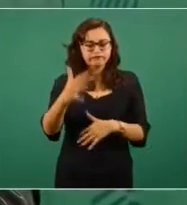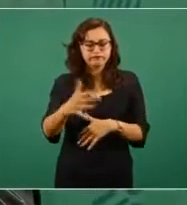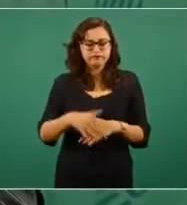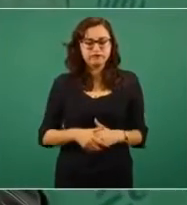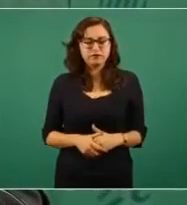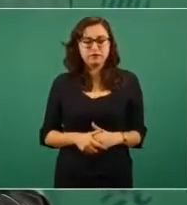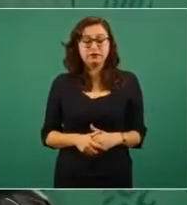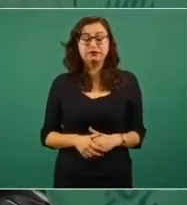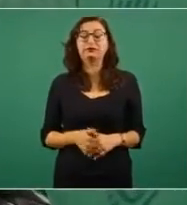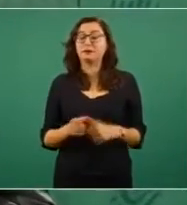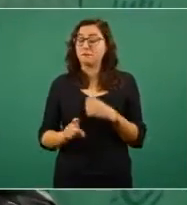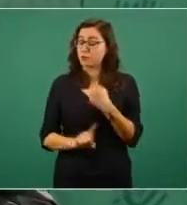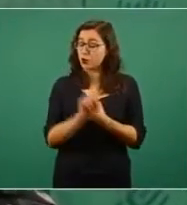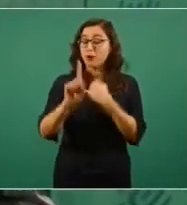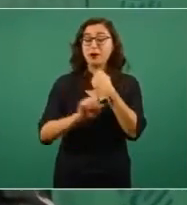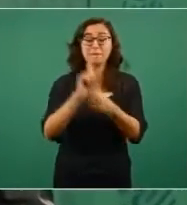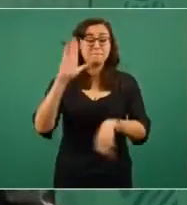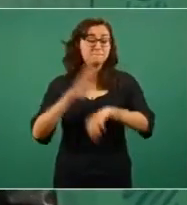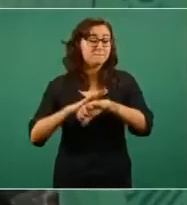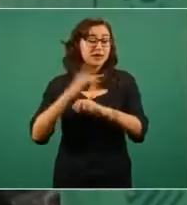Es el principal problema,